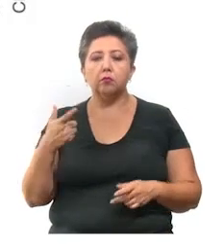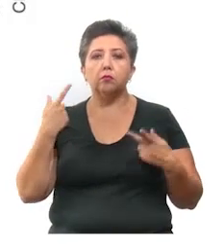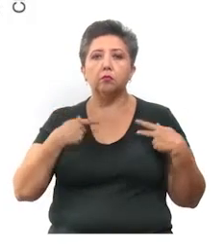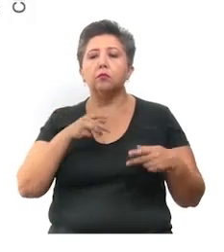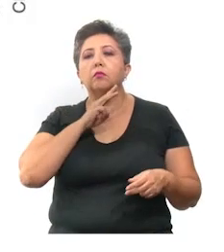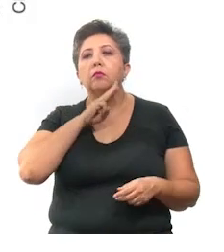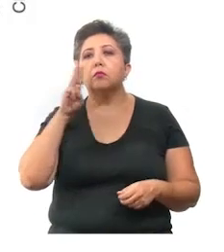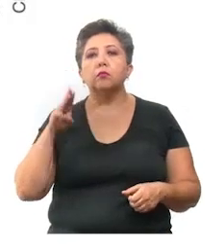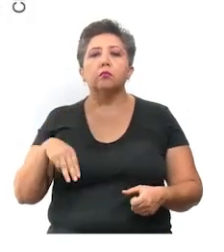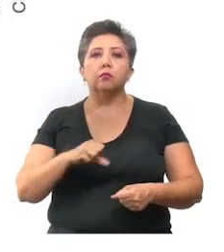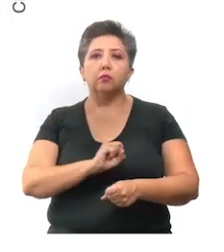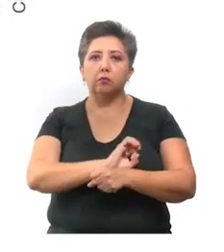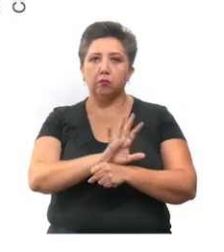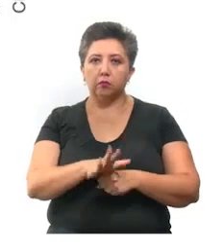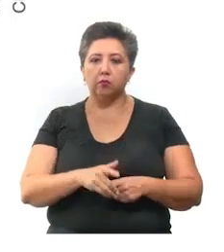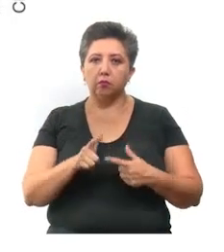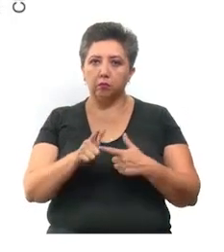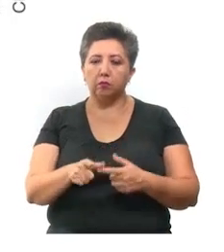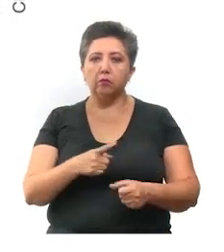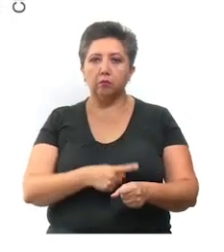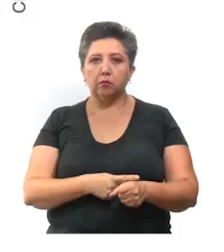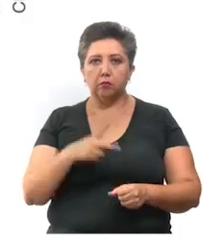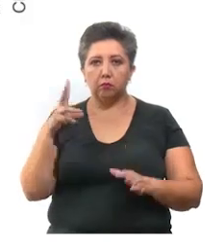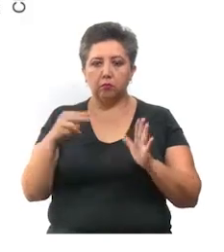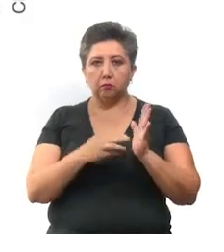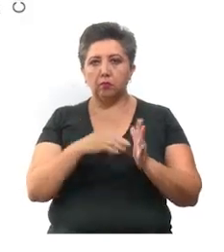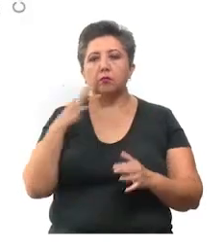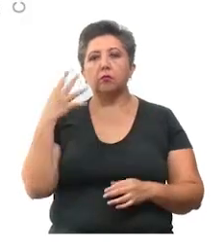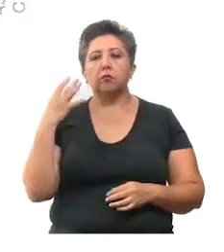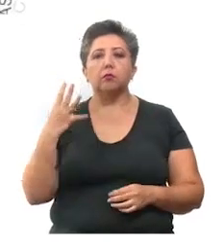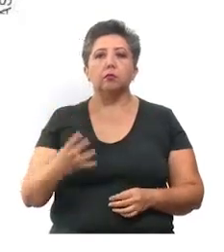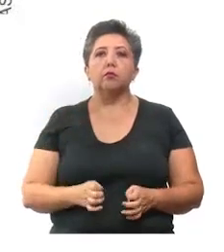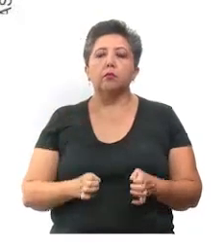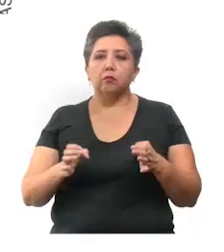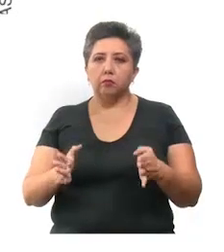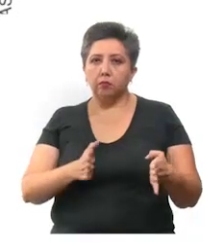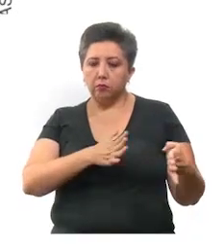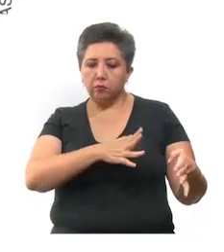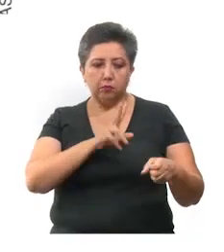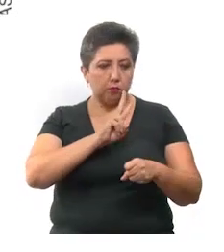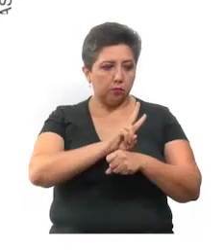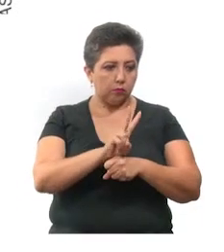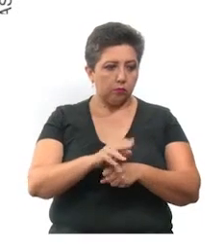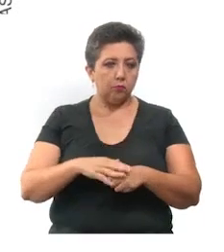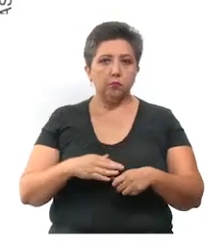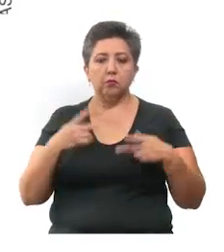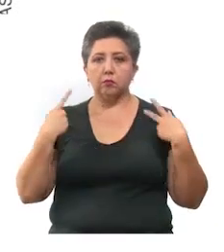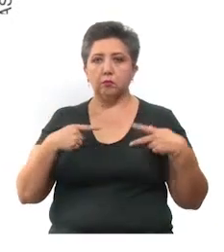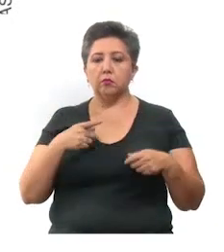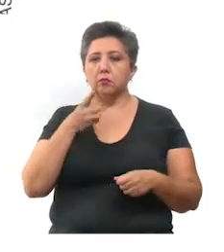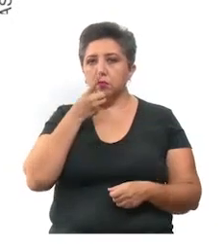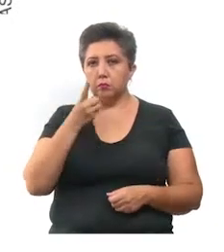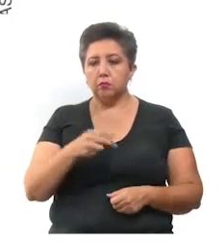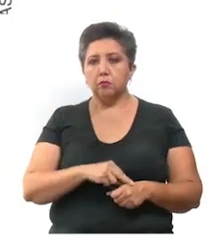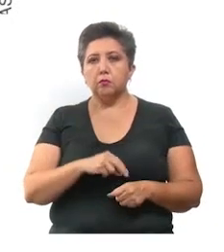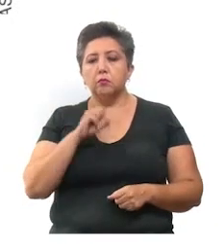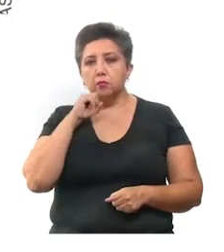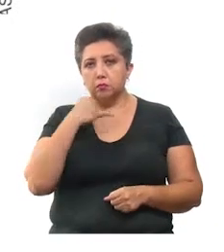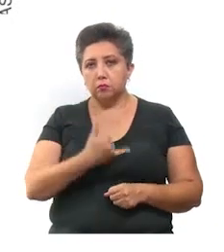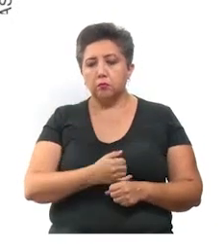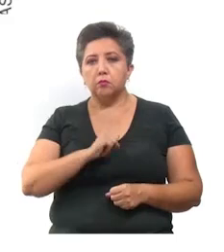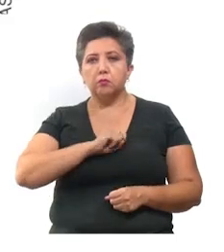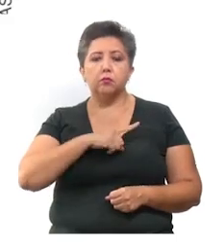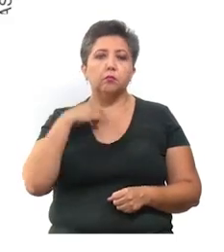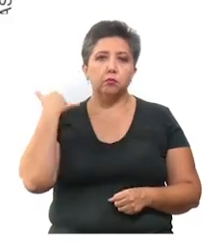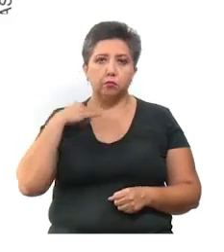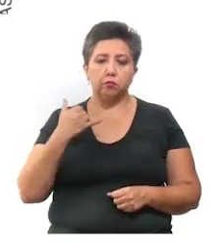fallecidas a causa del coronavirus. De los casos activos, 2.054 están estables, aislados y monitoreados por personal médico de los servicios de